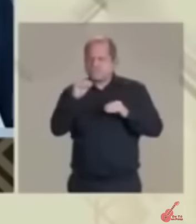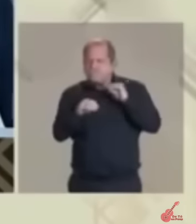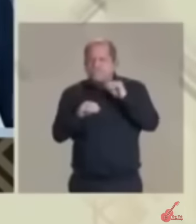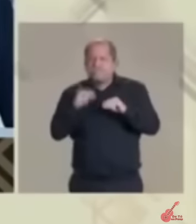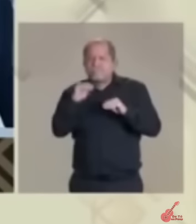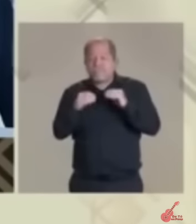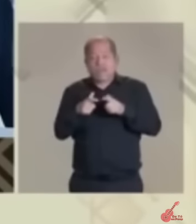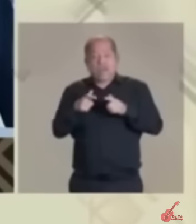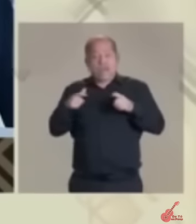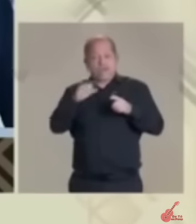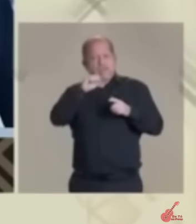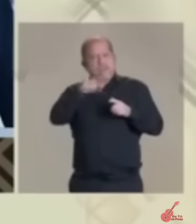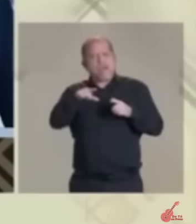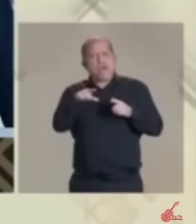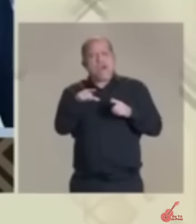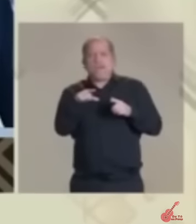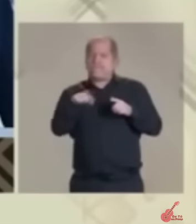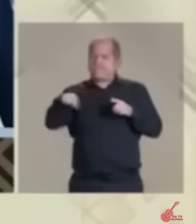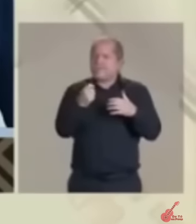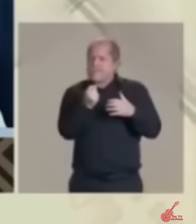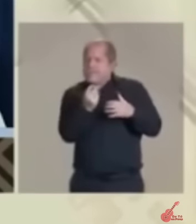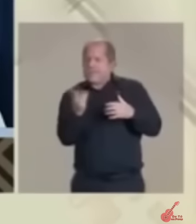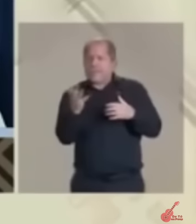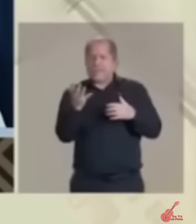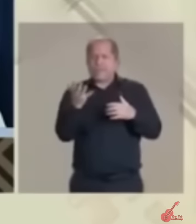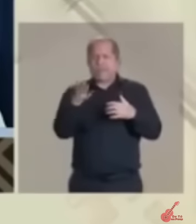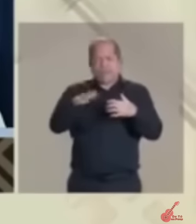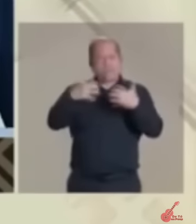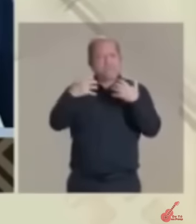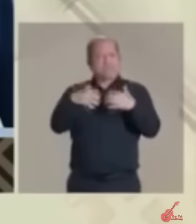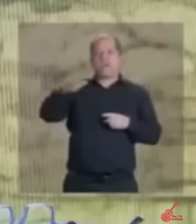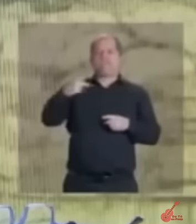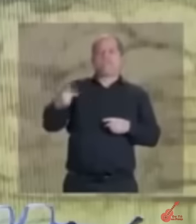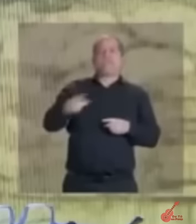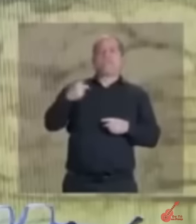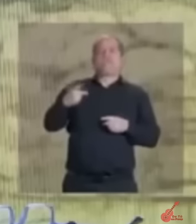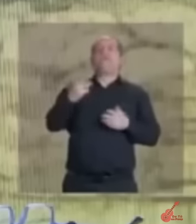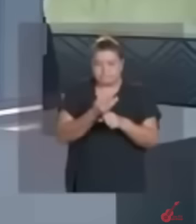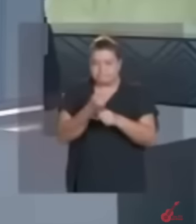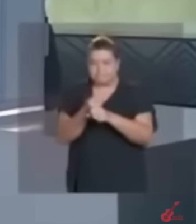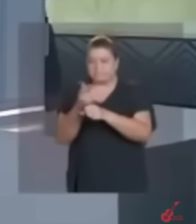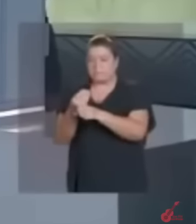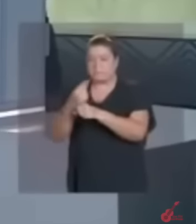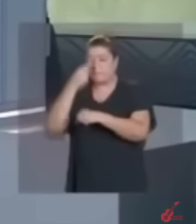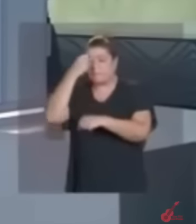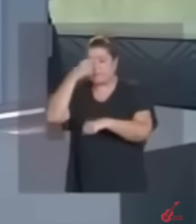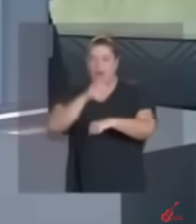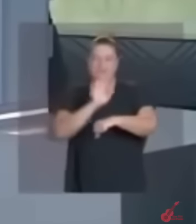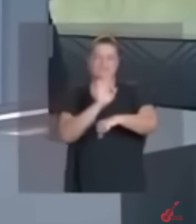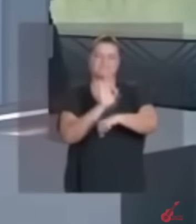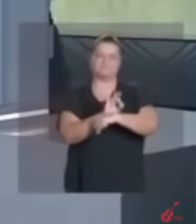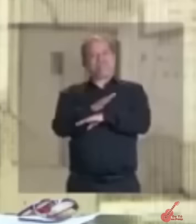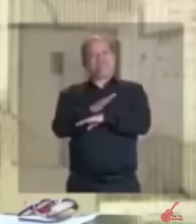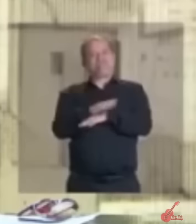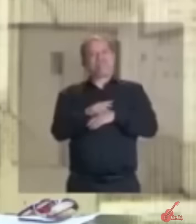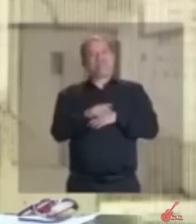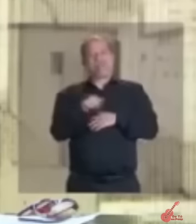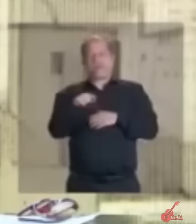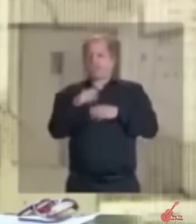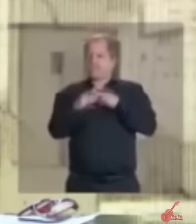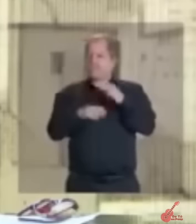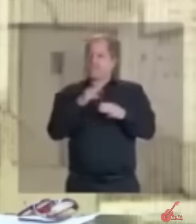jóvenes. 7 de cada 10 jóvenes son vírgenes, por eso necesitamos que soplas. Tiempo, candidato. ¿Qué proyecto